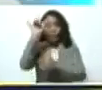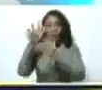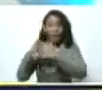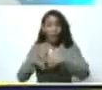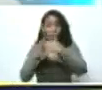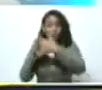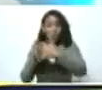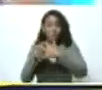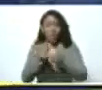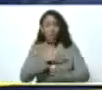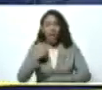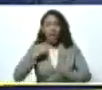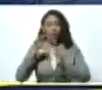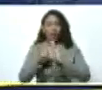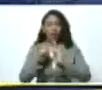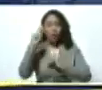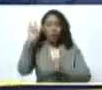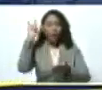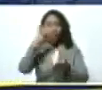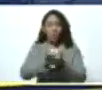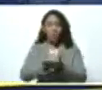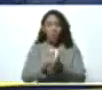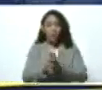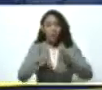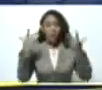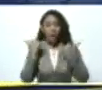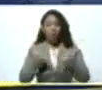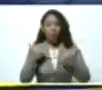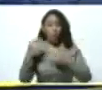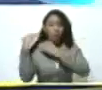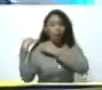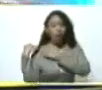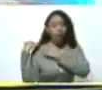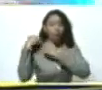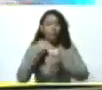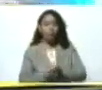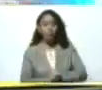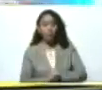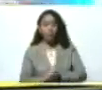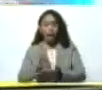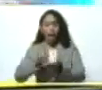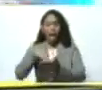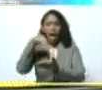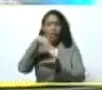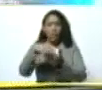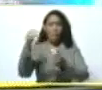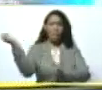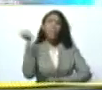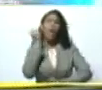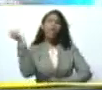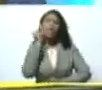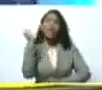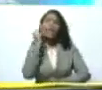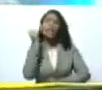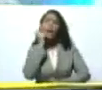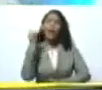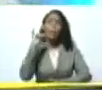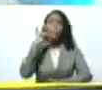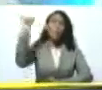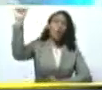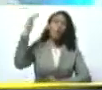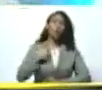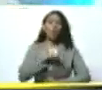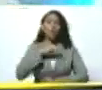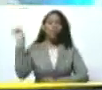Unidos, pretenden robarnos un avión gigantesco moderno de carga. Levanta su protesta, nuestra